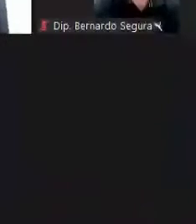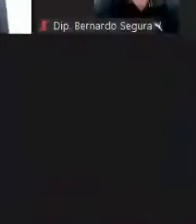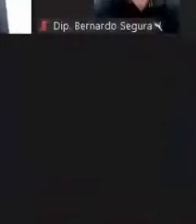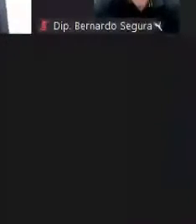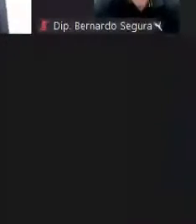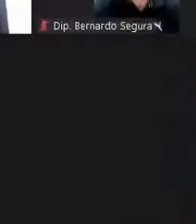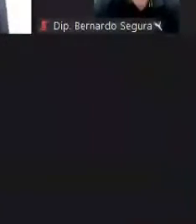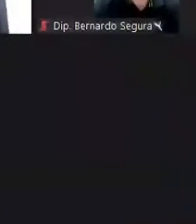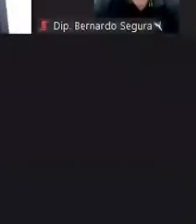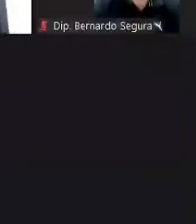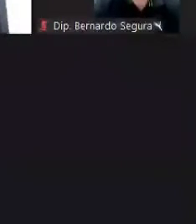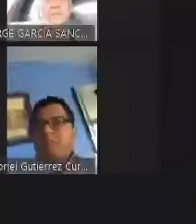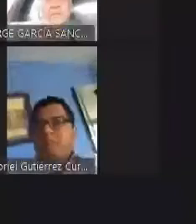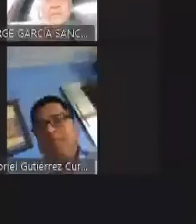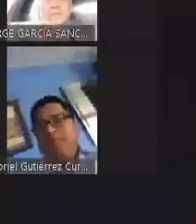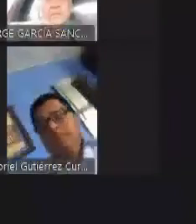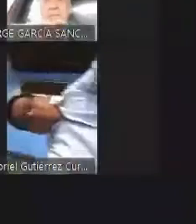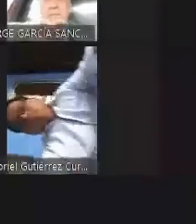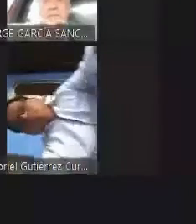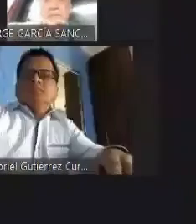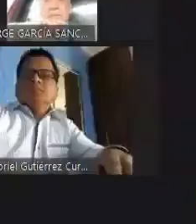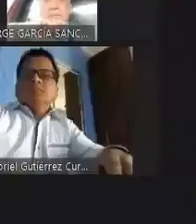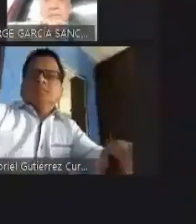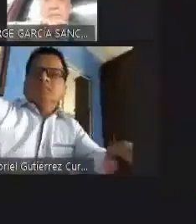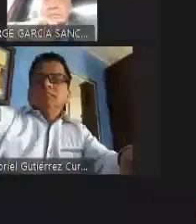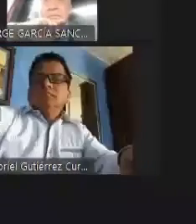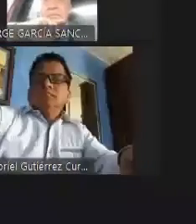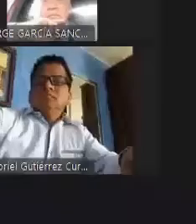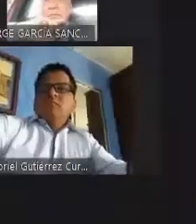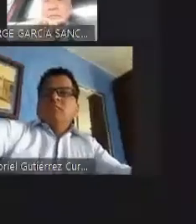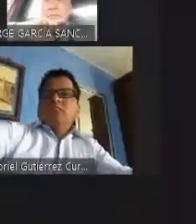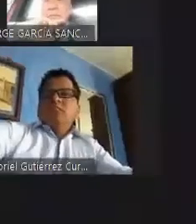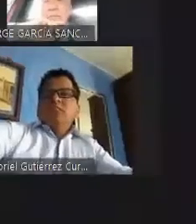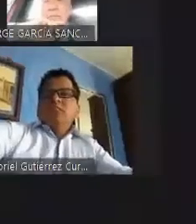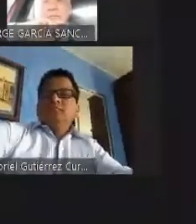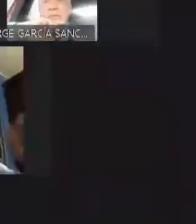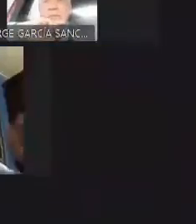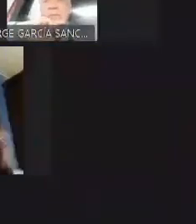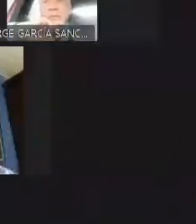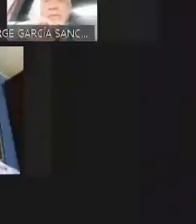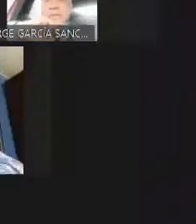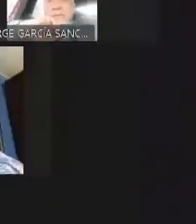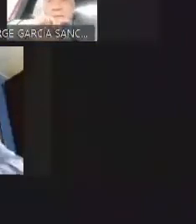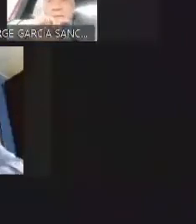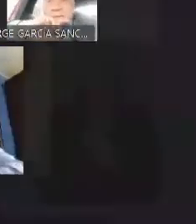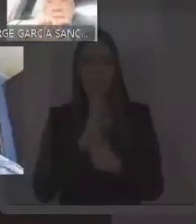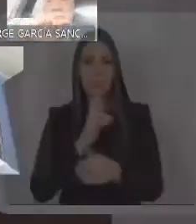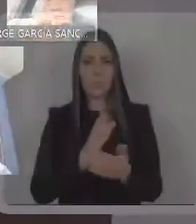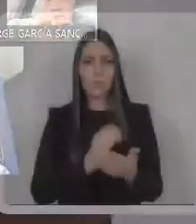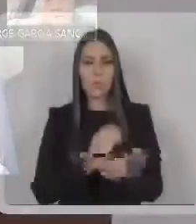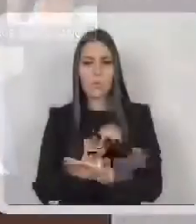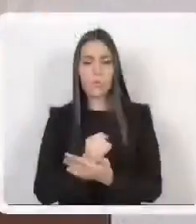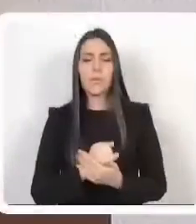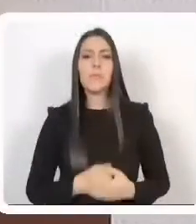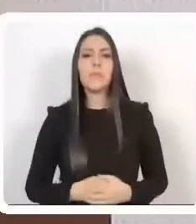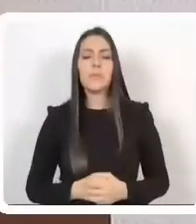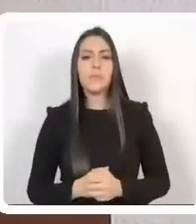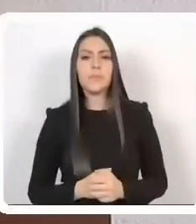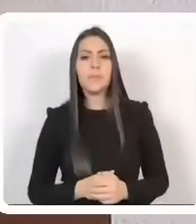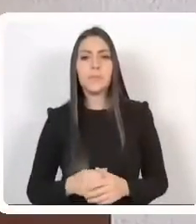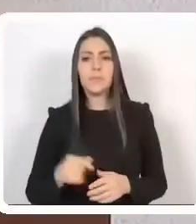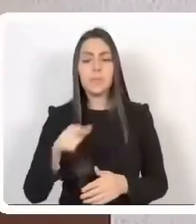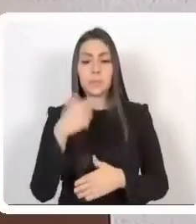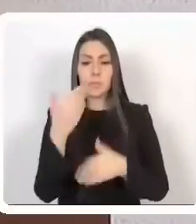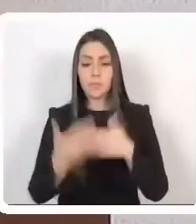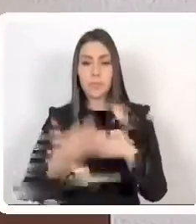Presidente, daré lectura a los resolutivos. Resolutivo primero. Son de aprobarse en lo conducente conforme a este dictamen